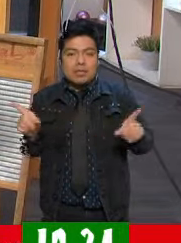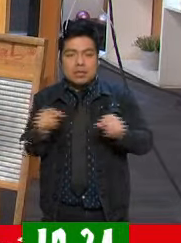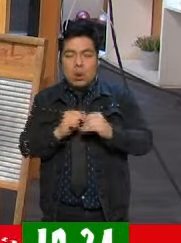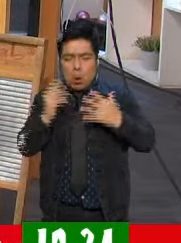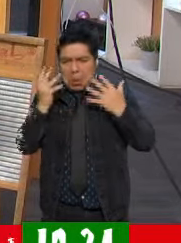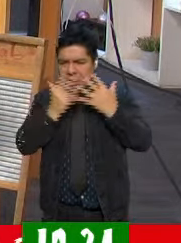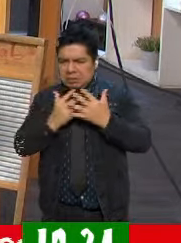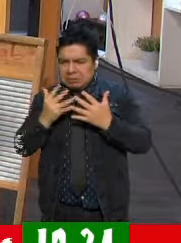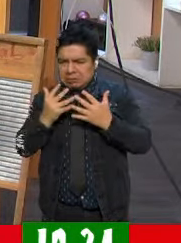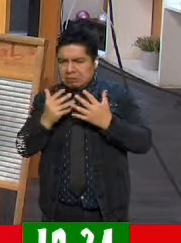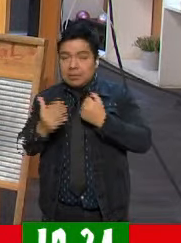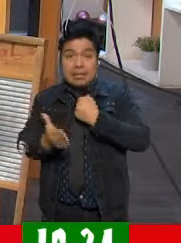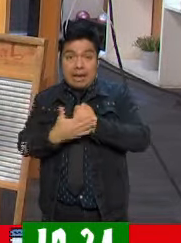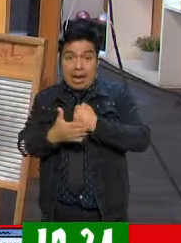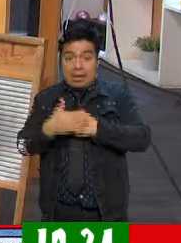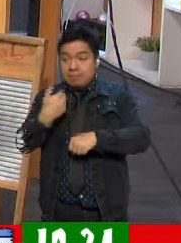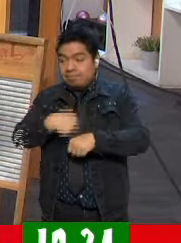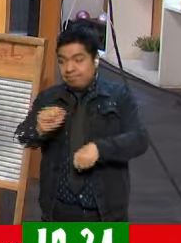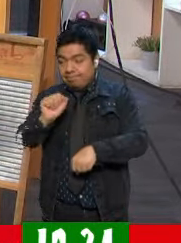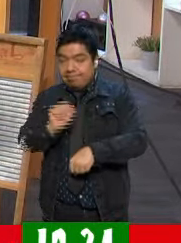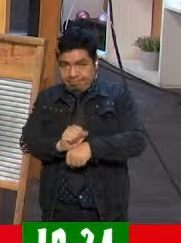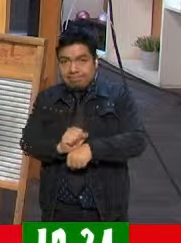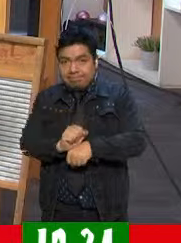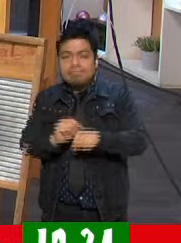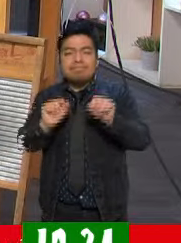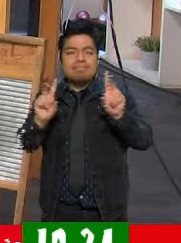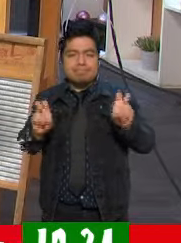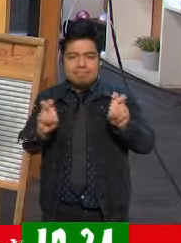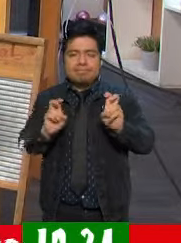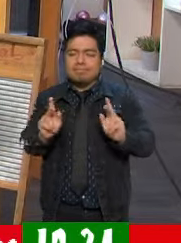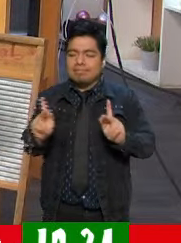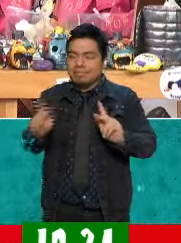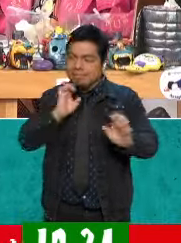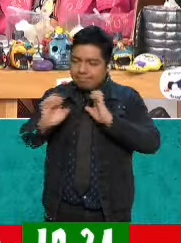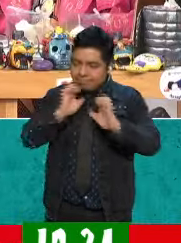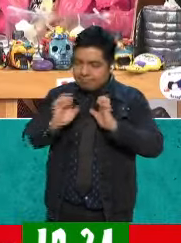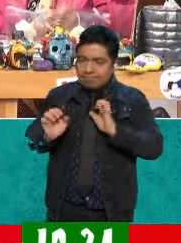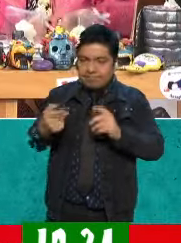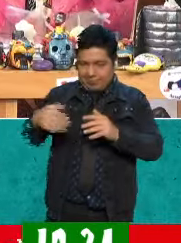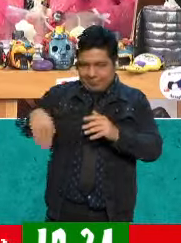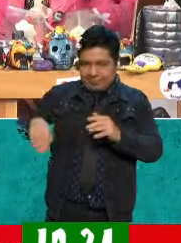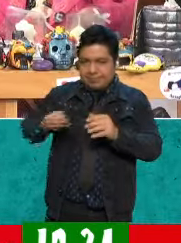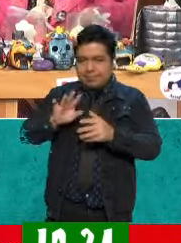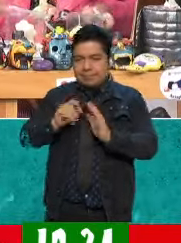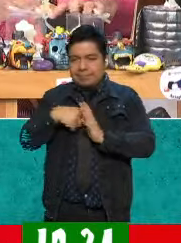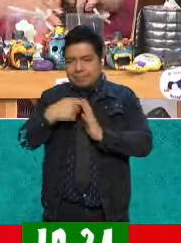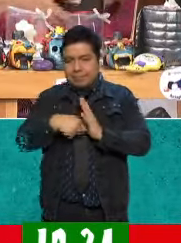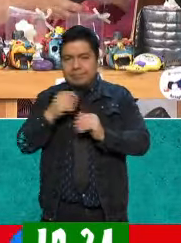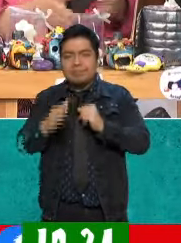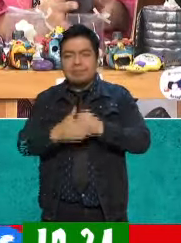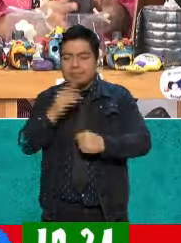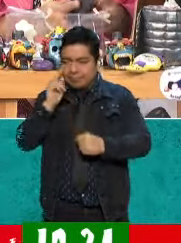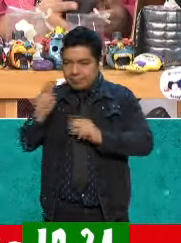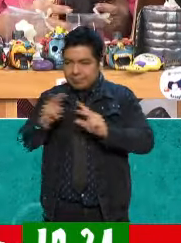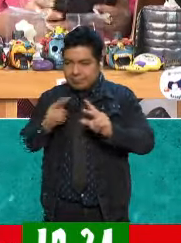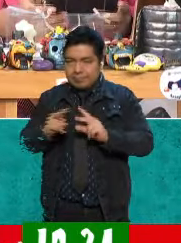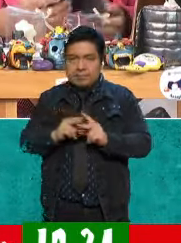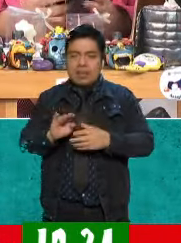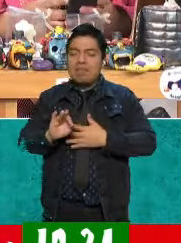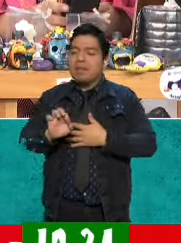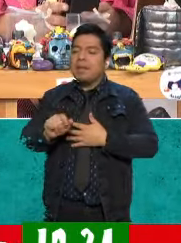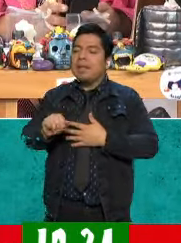pero bueno, si quieren la próxima semana platicamos de estas entrevistas que acabamos de ver, para que no se nos pierda la